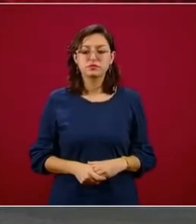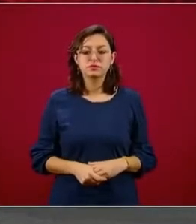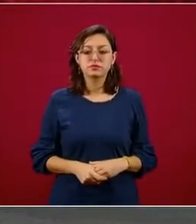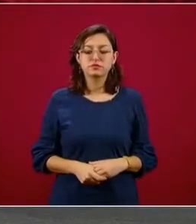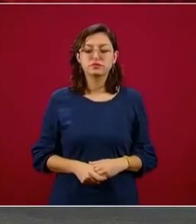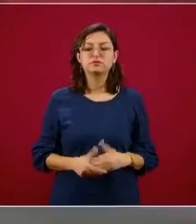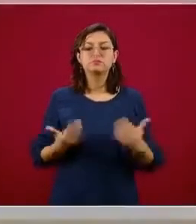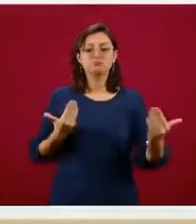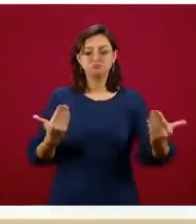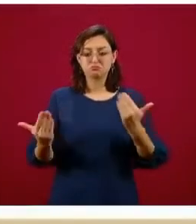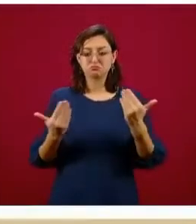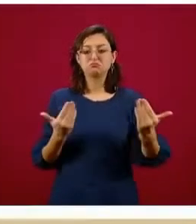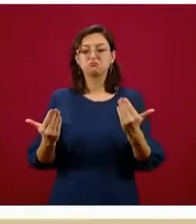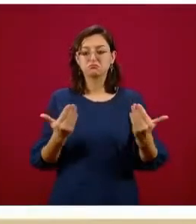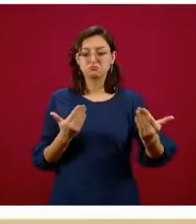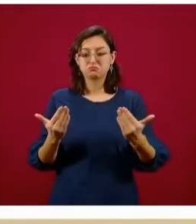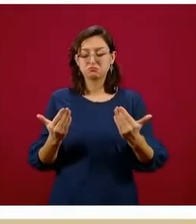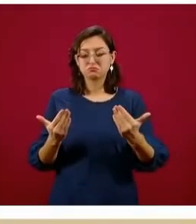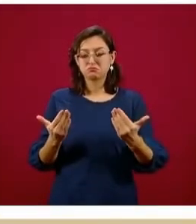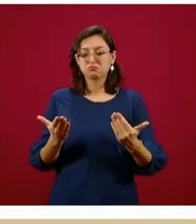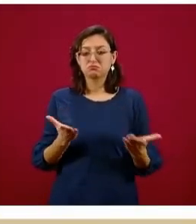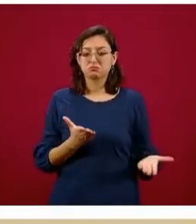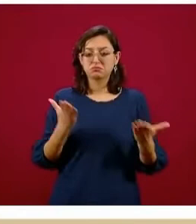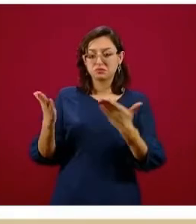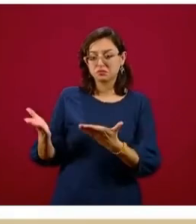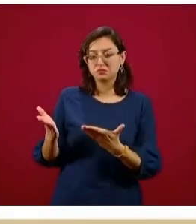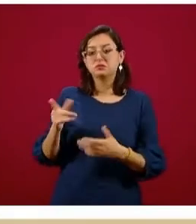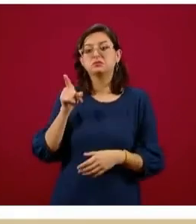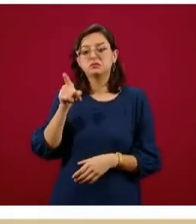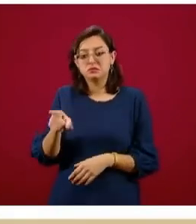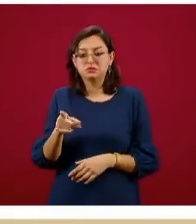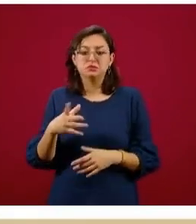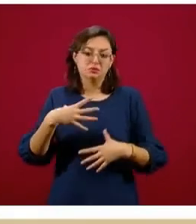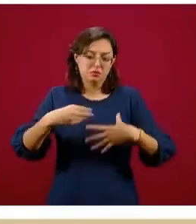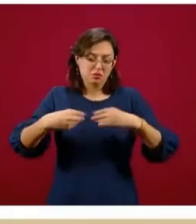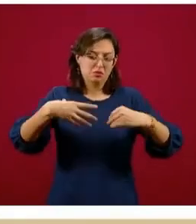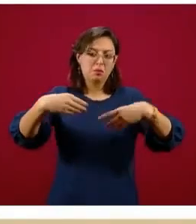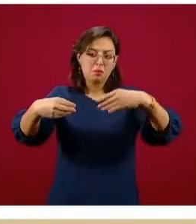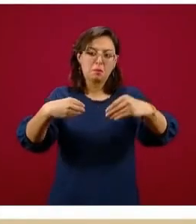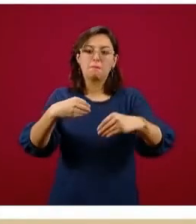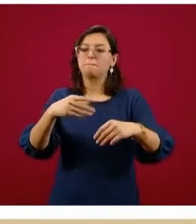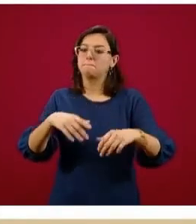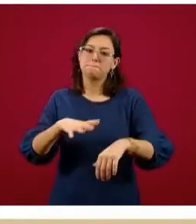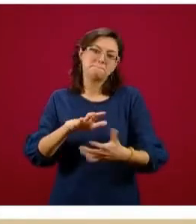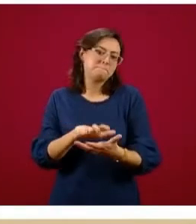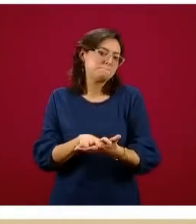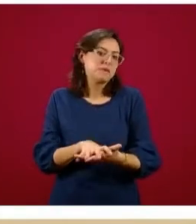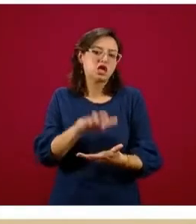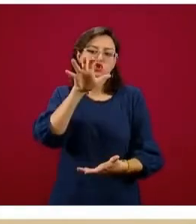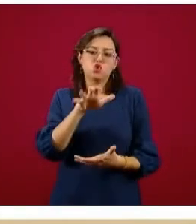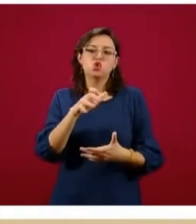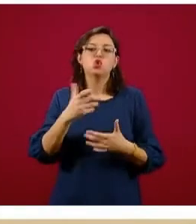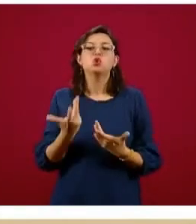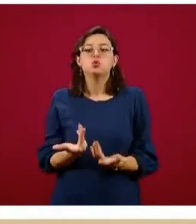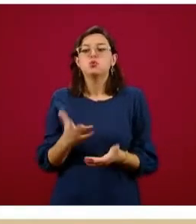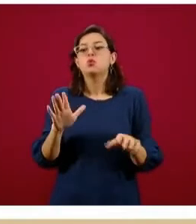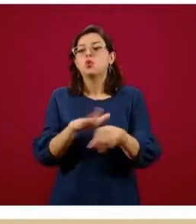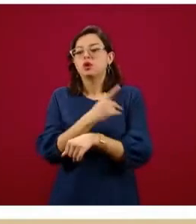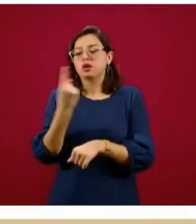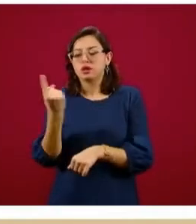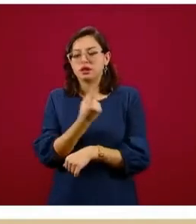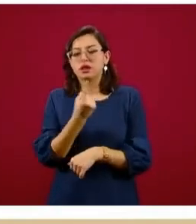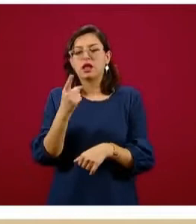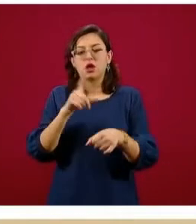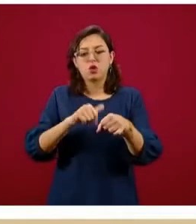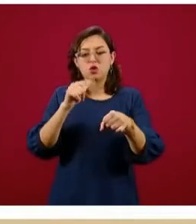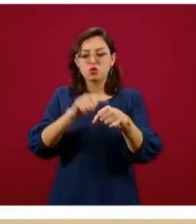una comparación de dónde está habiendo la mayor afectación o transmisión comunitaria, en función que las entidades federativas que tienen